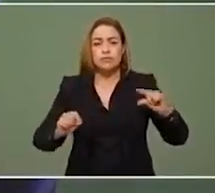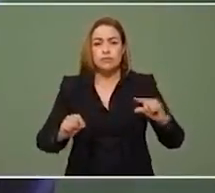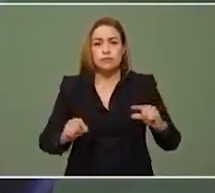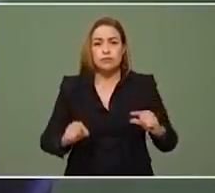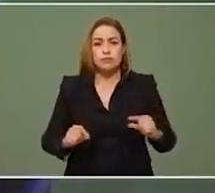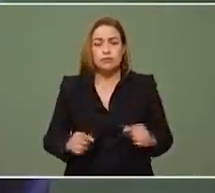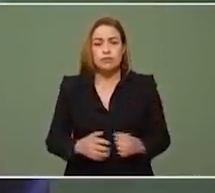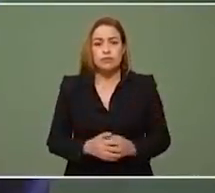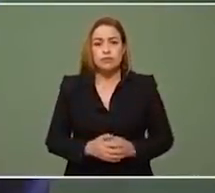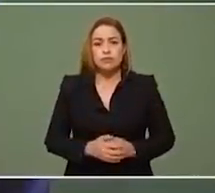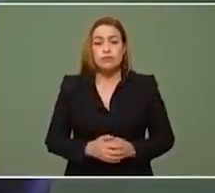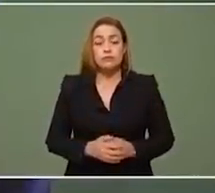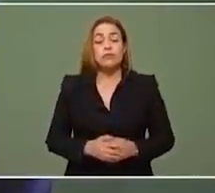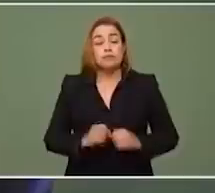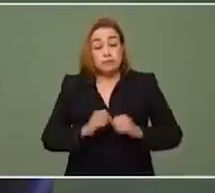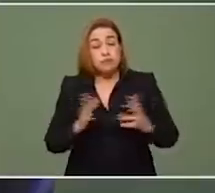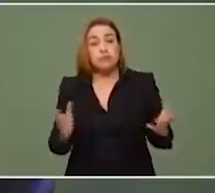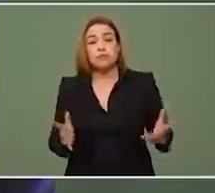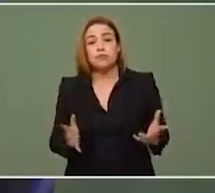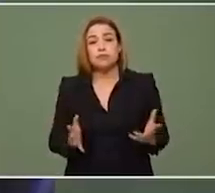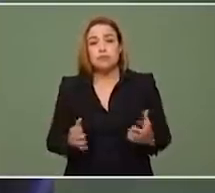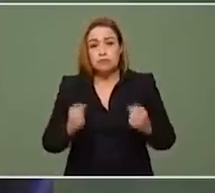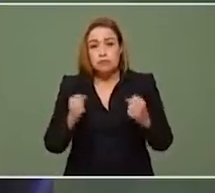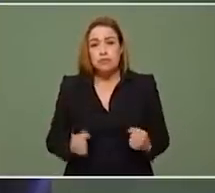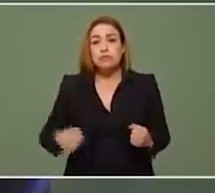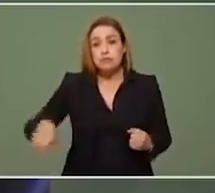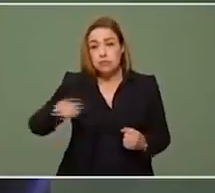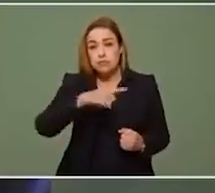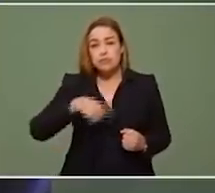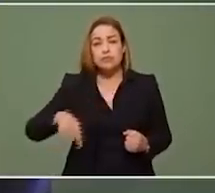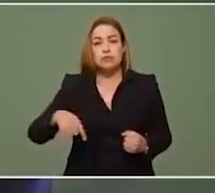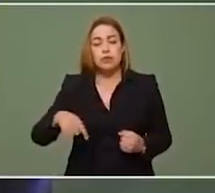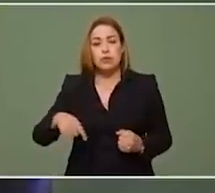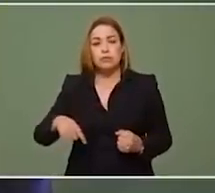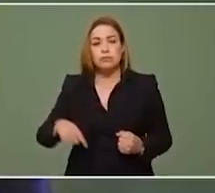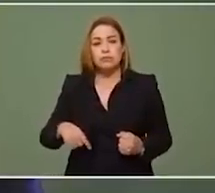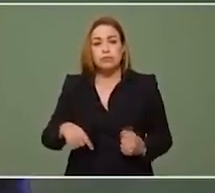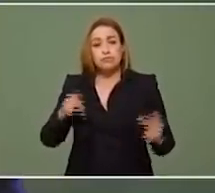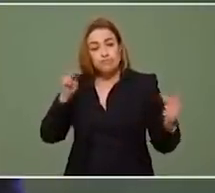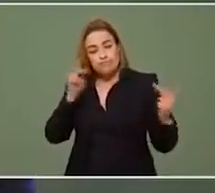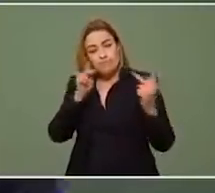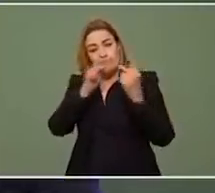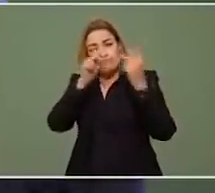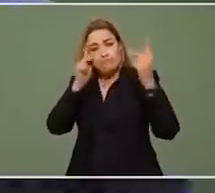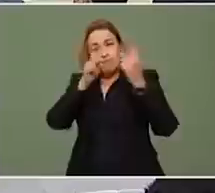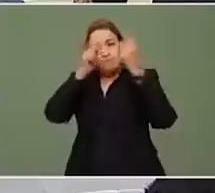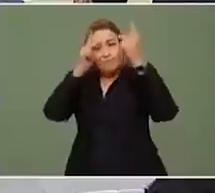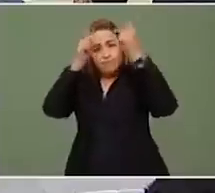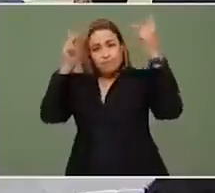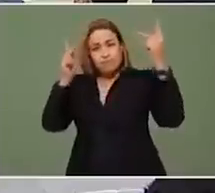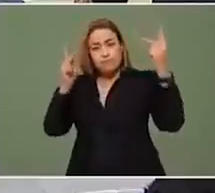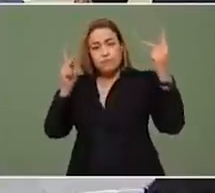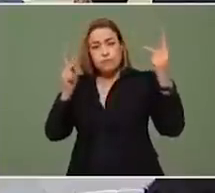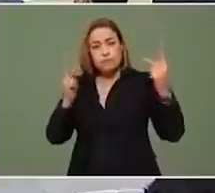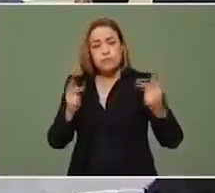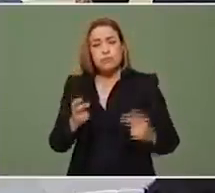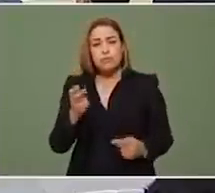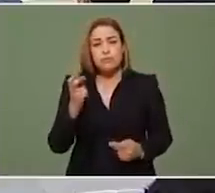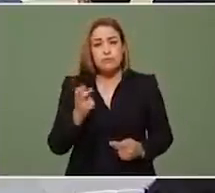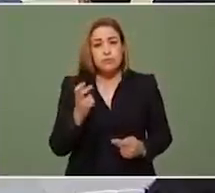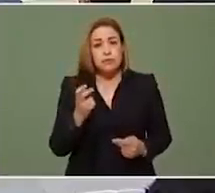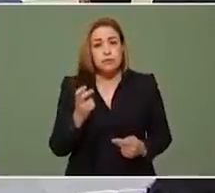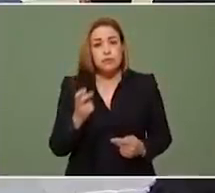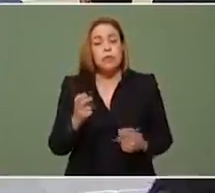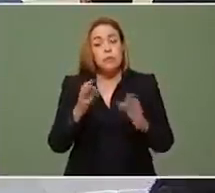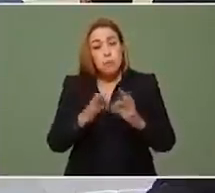coincidimos creo que eso fue lo más relevante de la